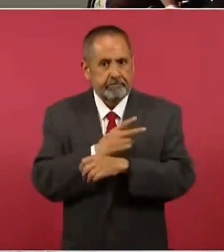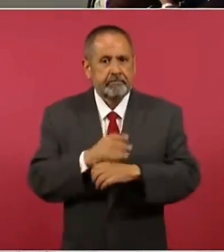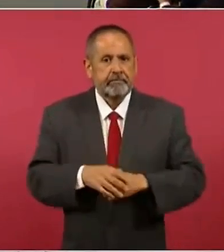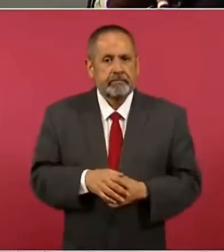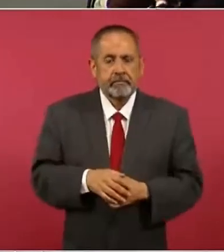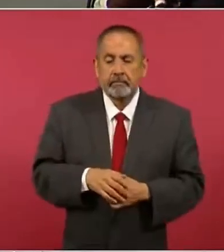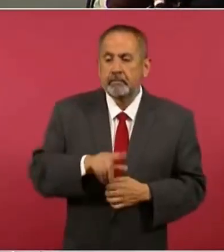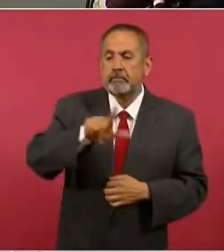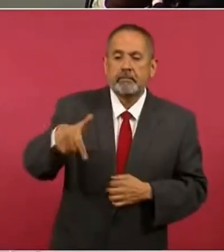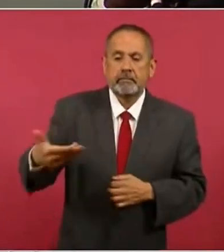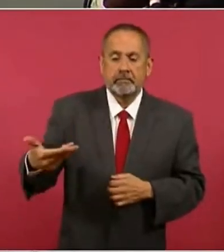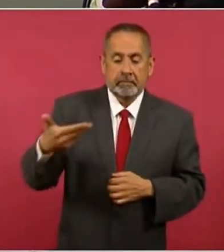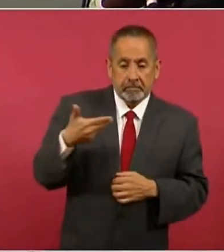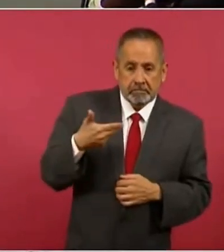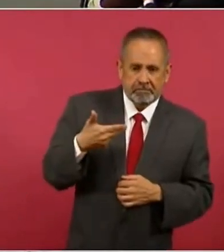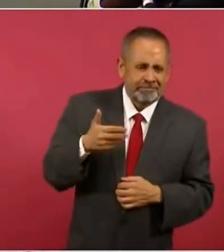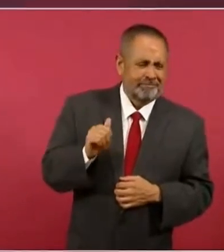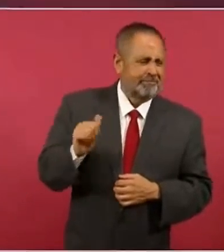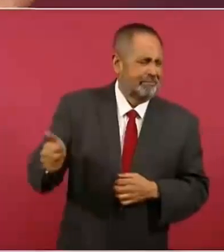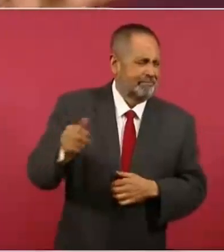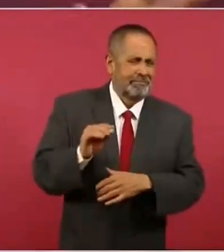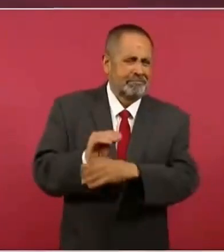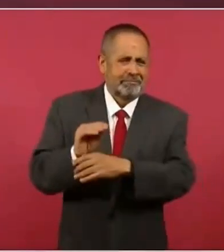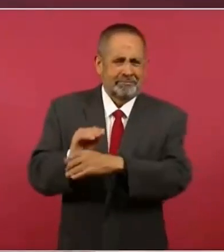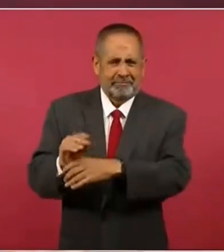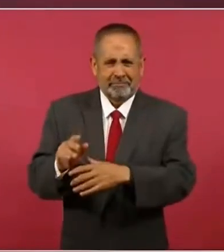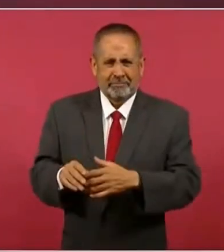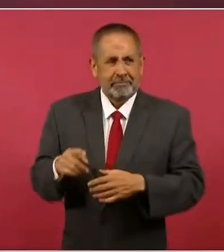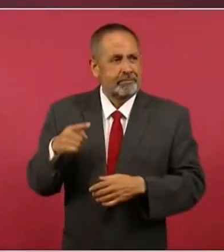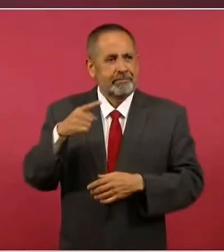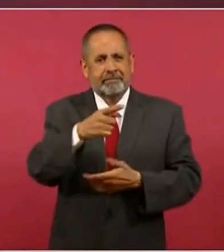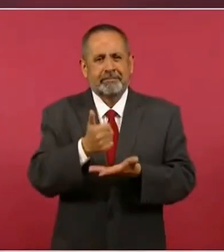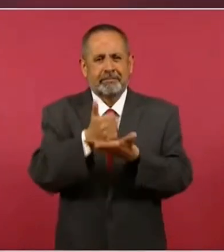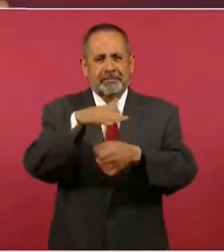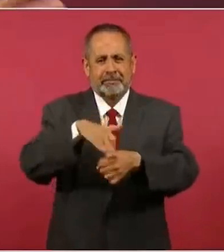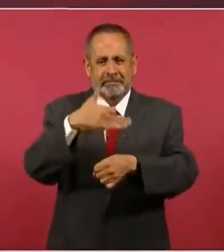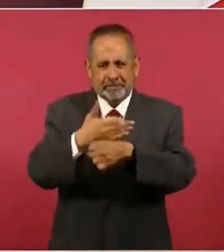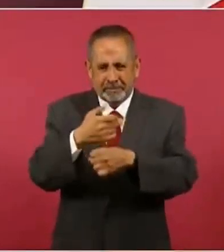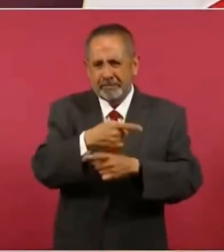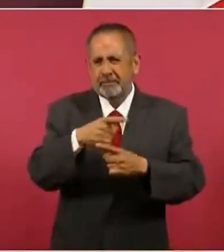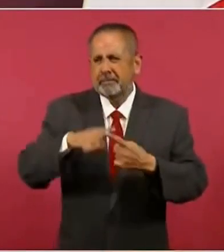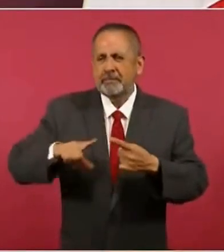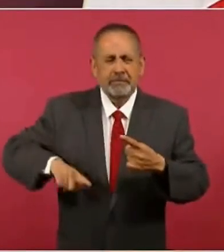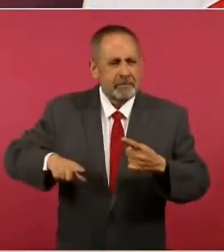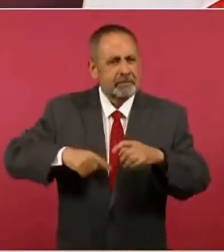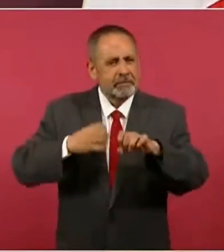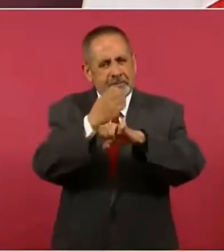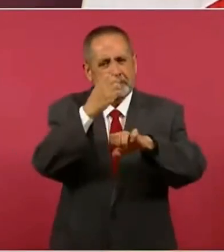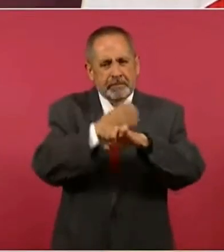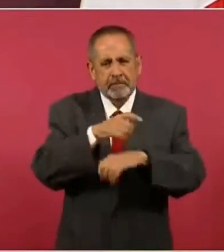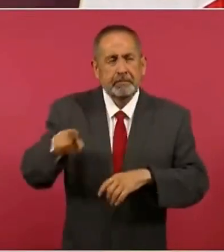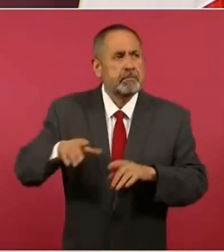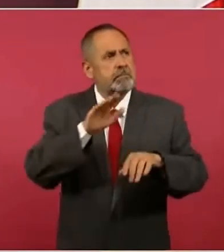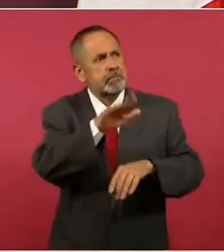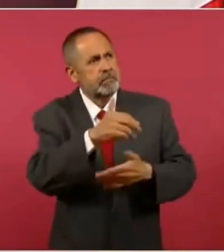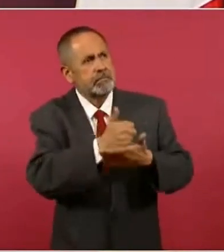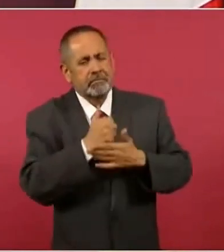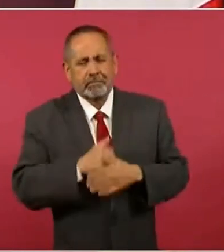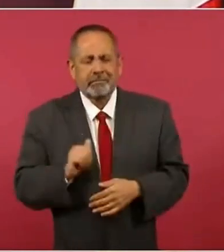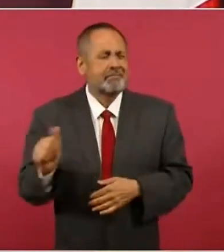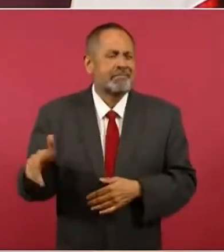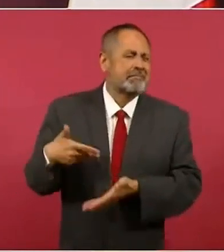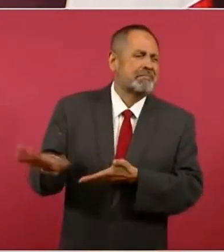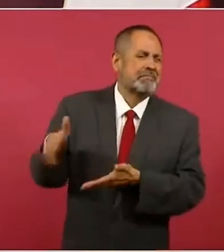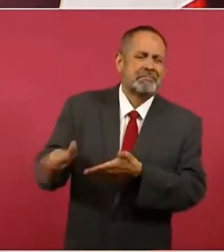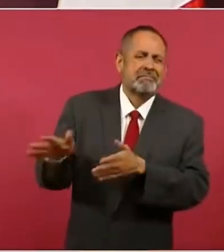a pedirles algo a los ayuntamientos a los gobiernos estatales y hasta